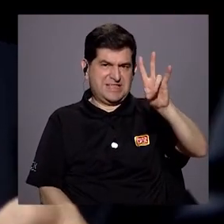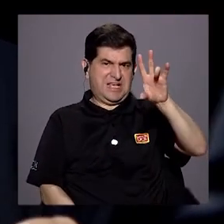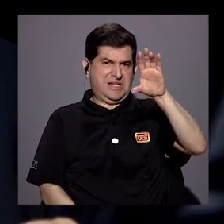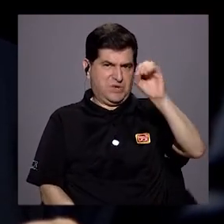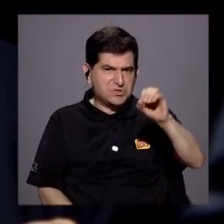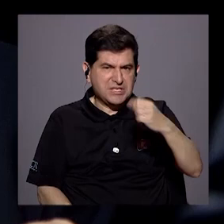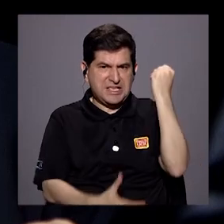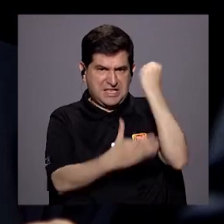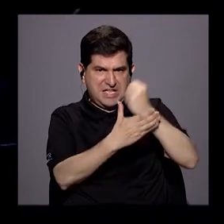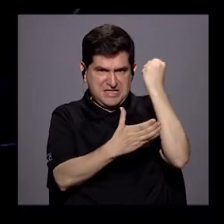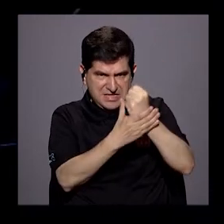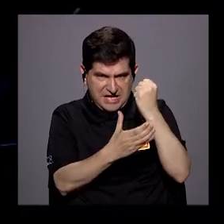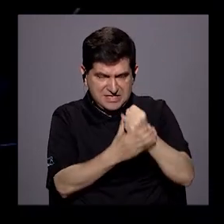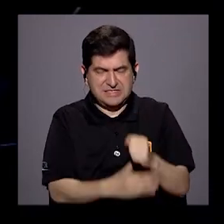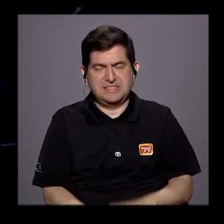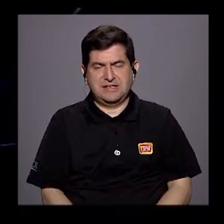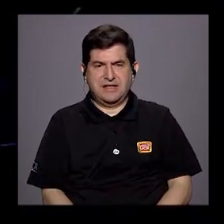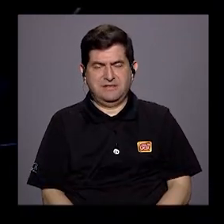70